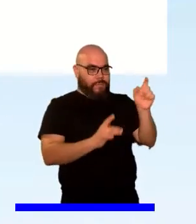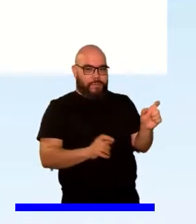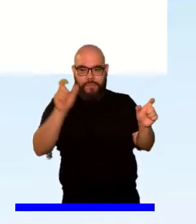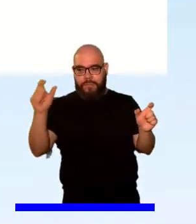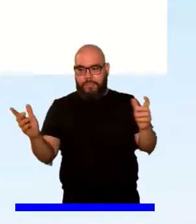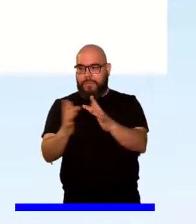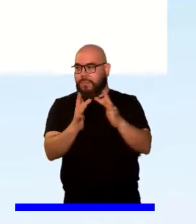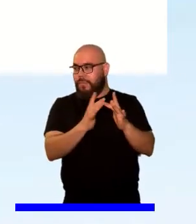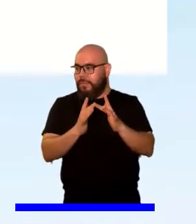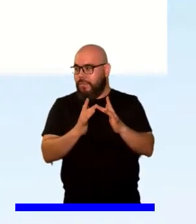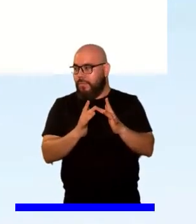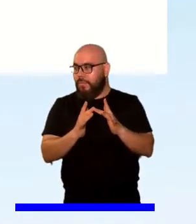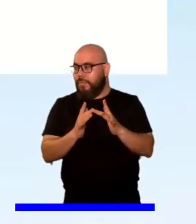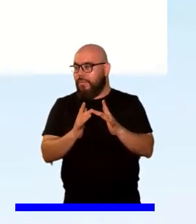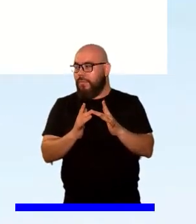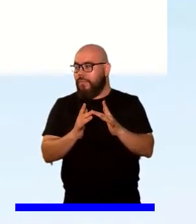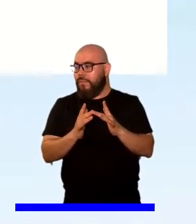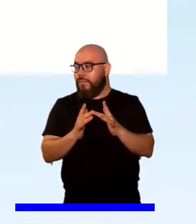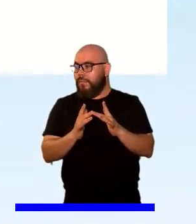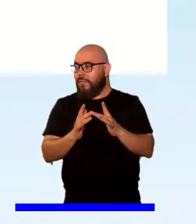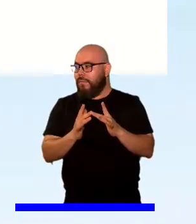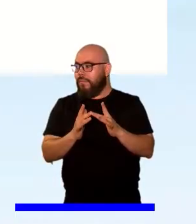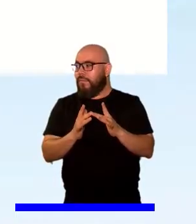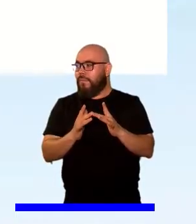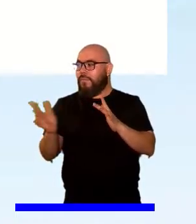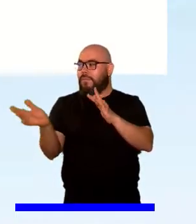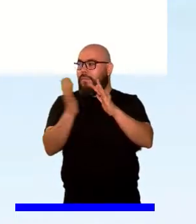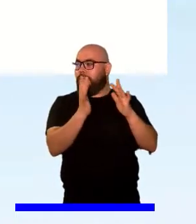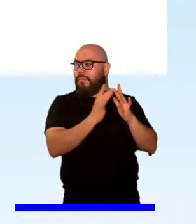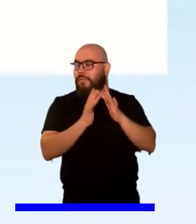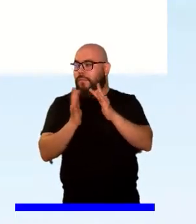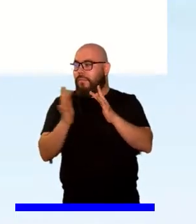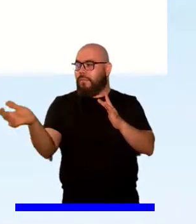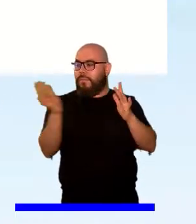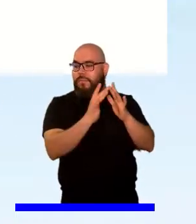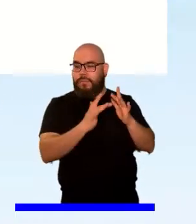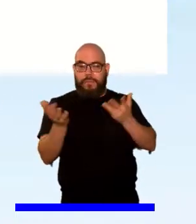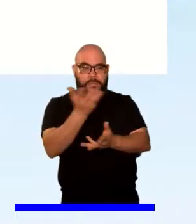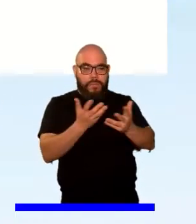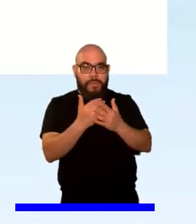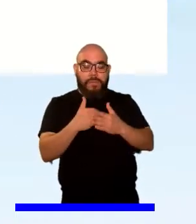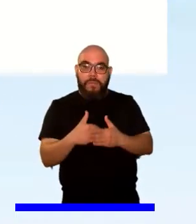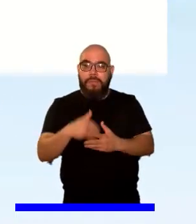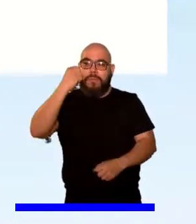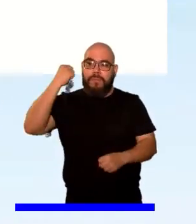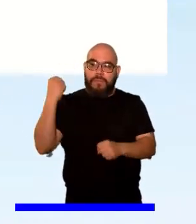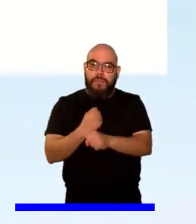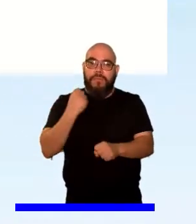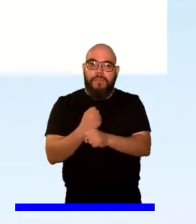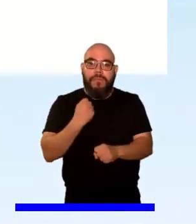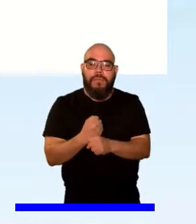otro, sino que puedo... 5, ok, voy a acelerar. Sino que puedo empezar a trabajar con